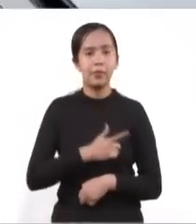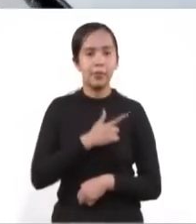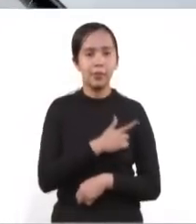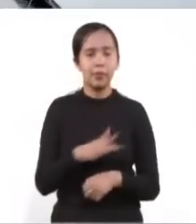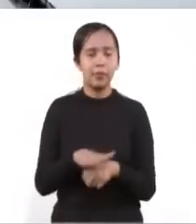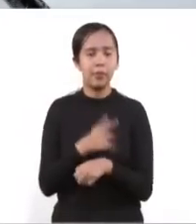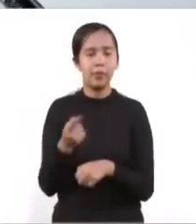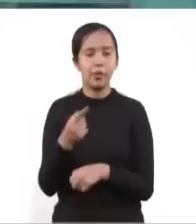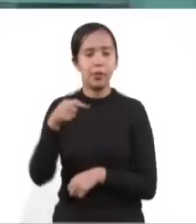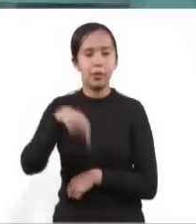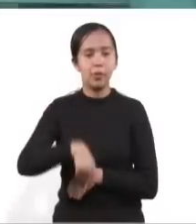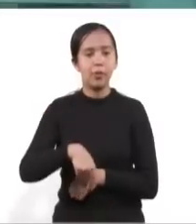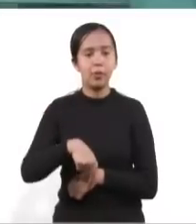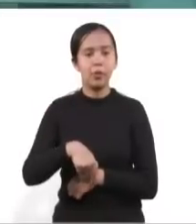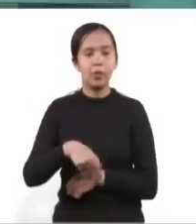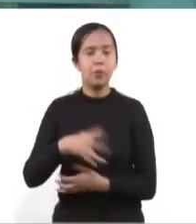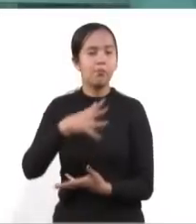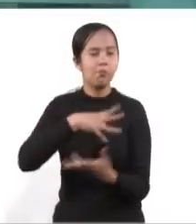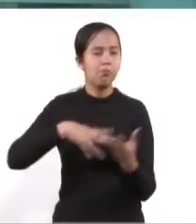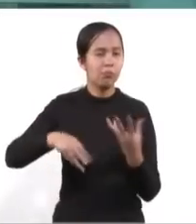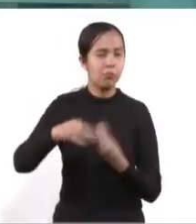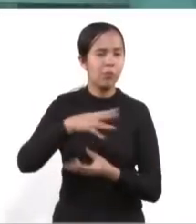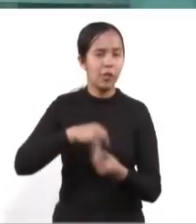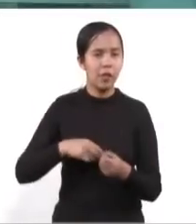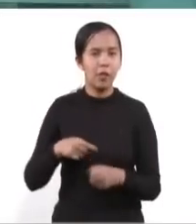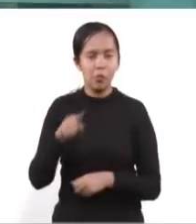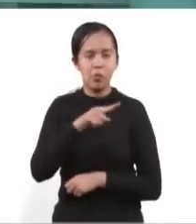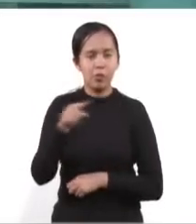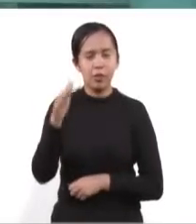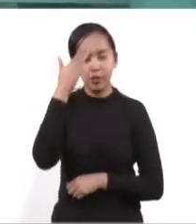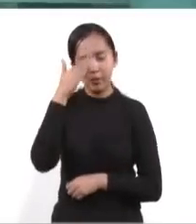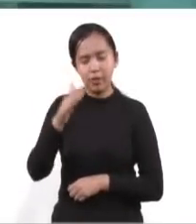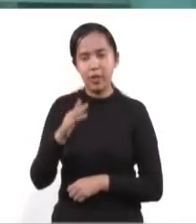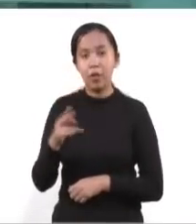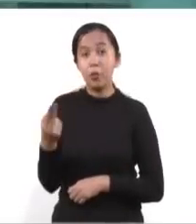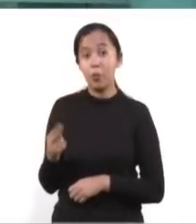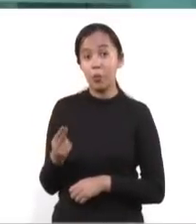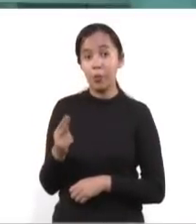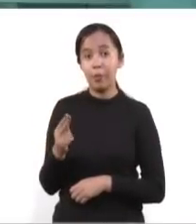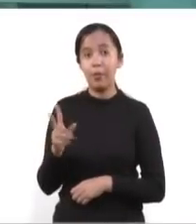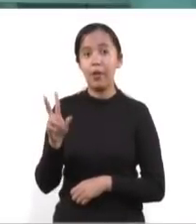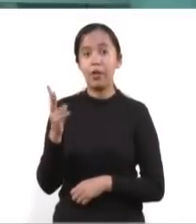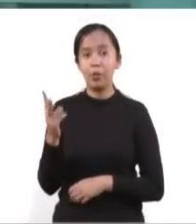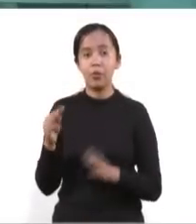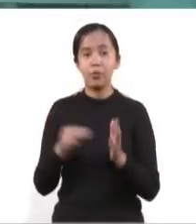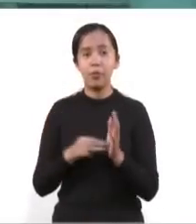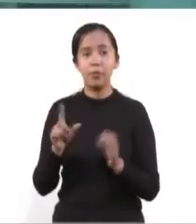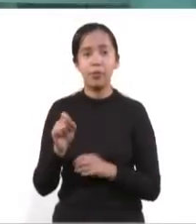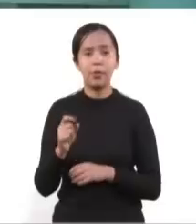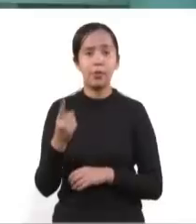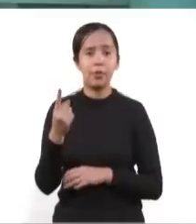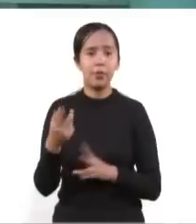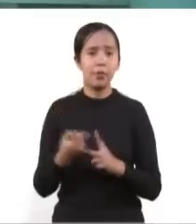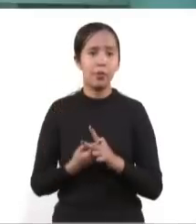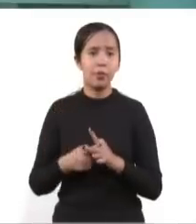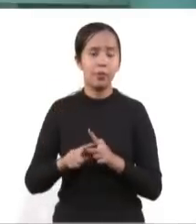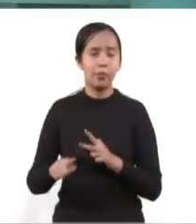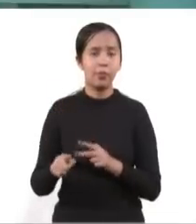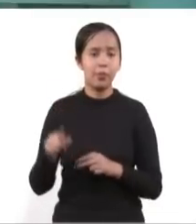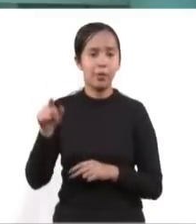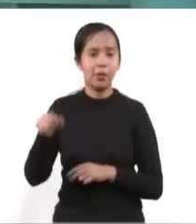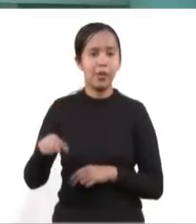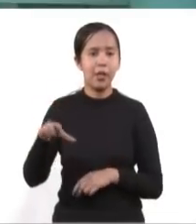con ustedes esta mañana porque, como saben, en noviembre del 21 se inició la construcción de la subestación eléctrica de